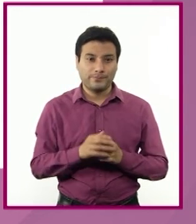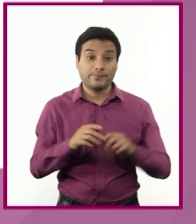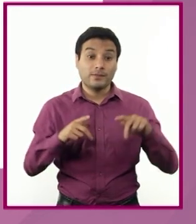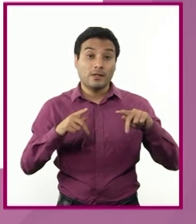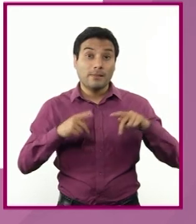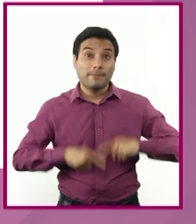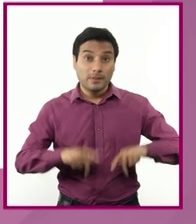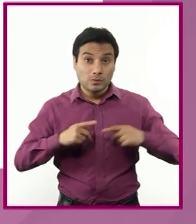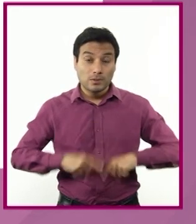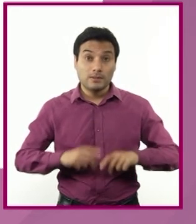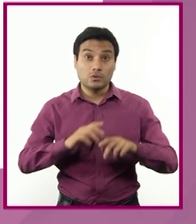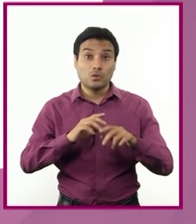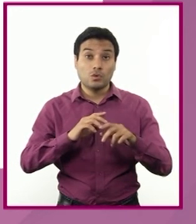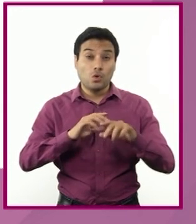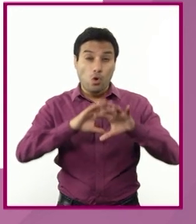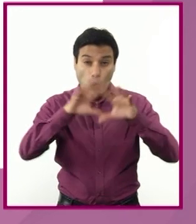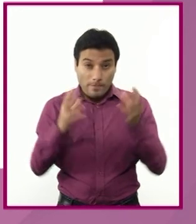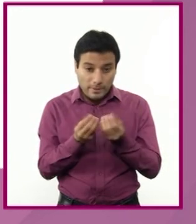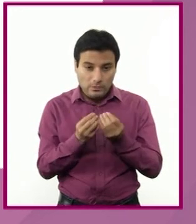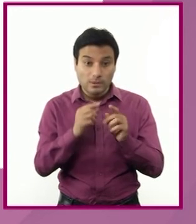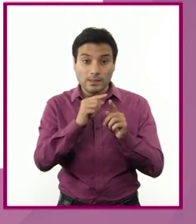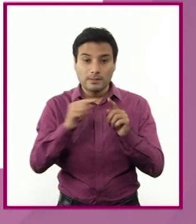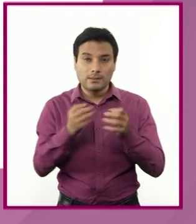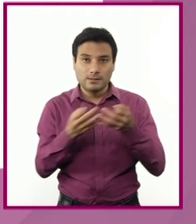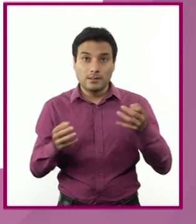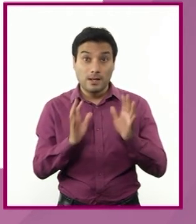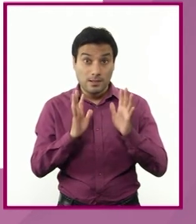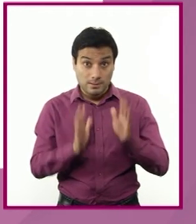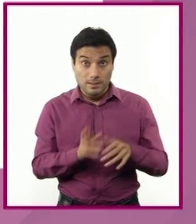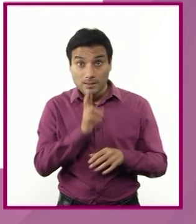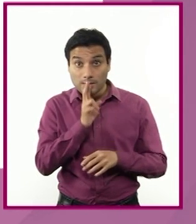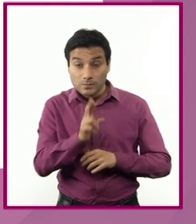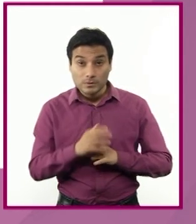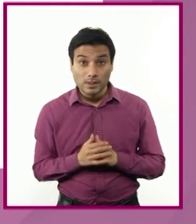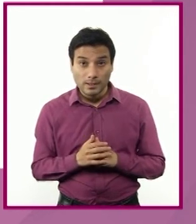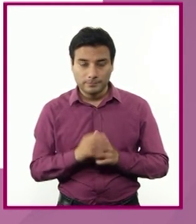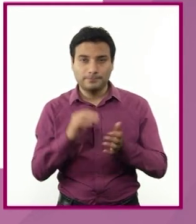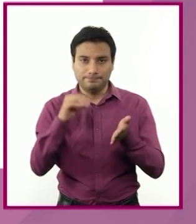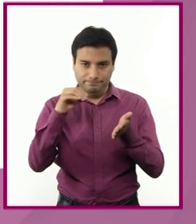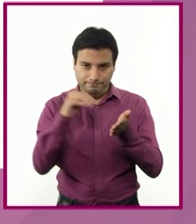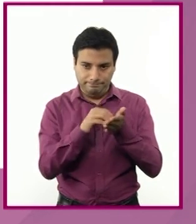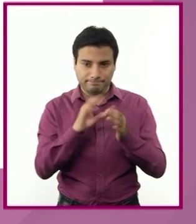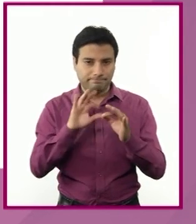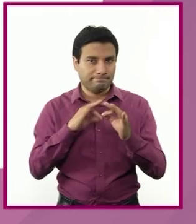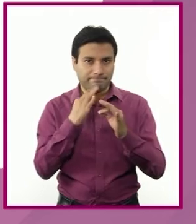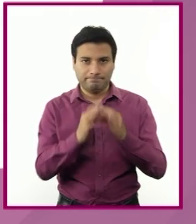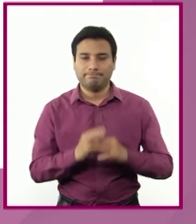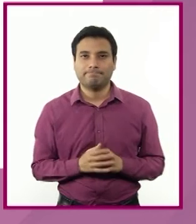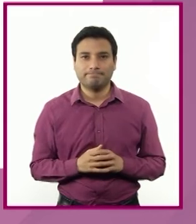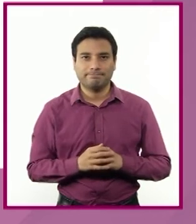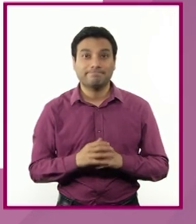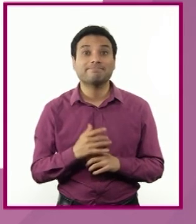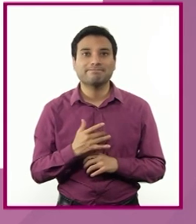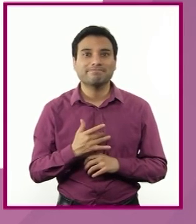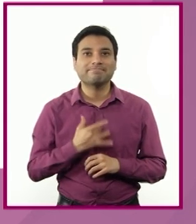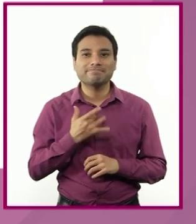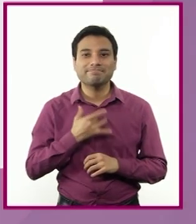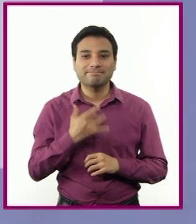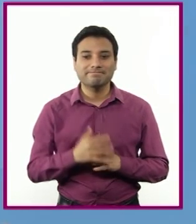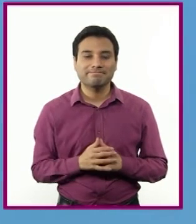población total entre superficie. ¿Ya lo tienen? ¡Listo! Terminamos. ¿Qué te pareció,